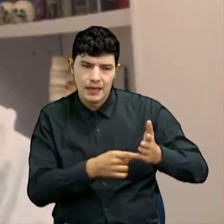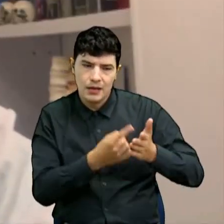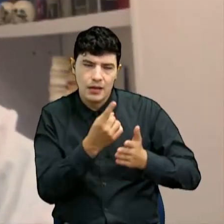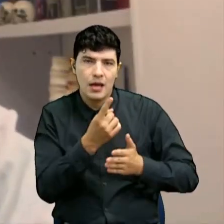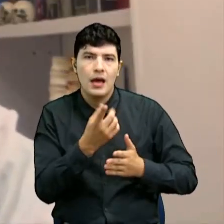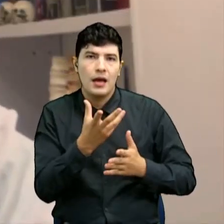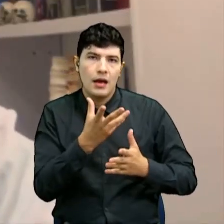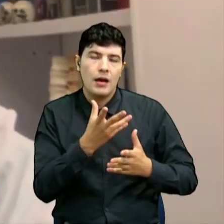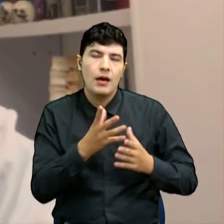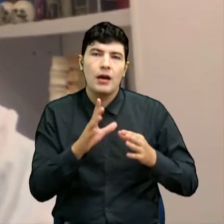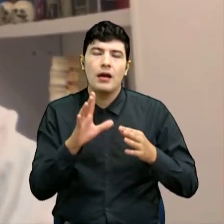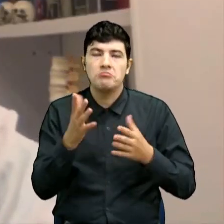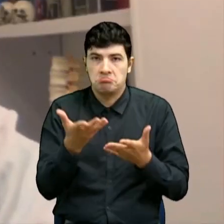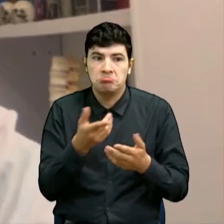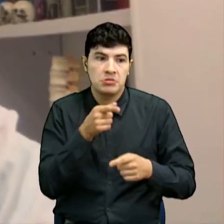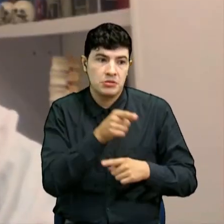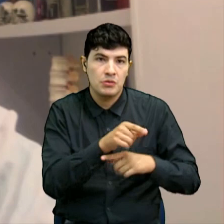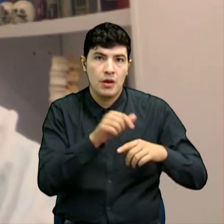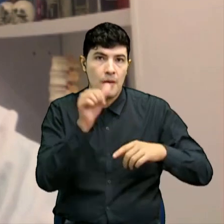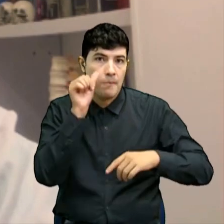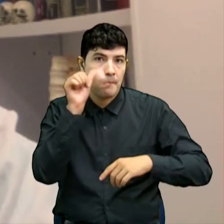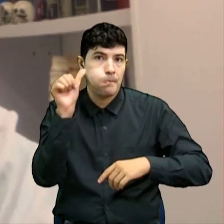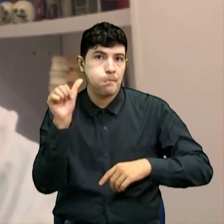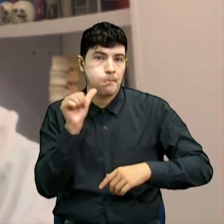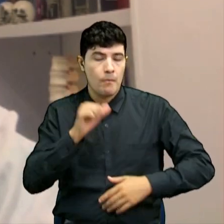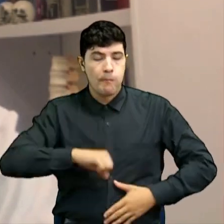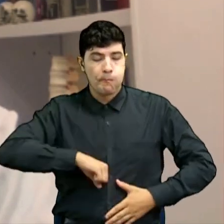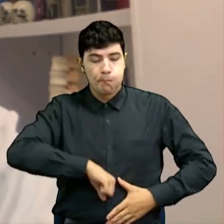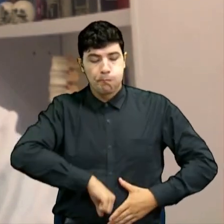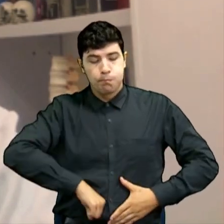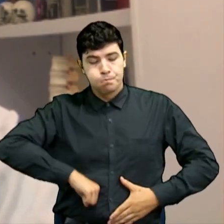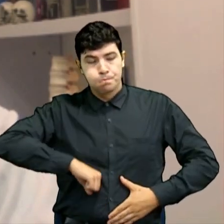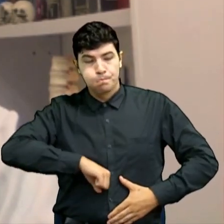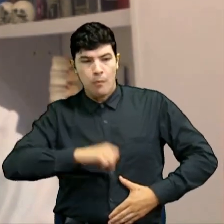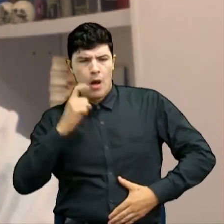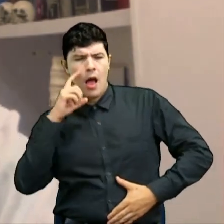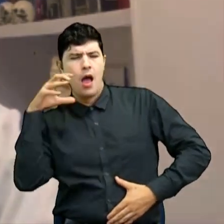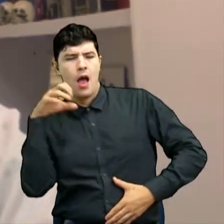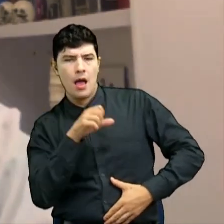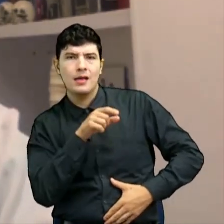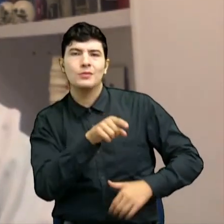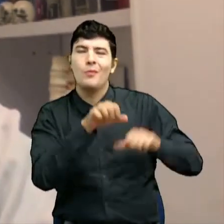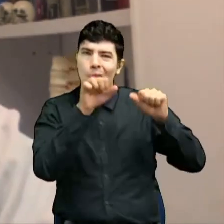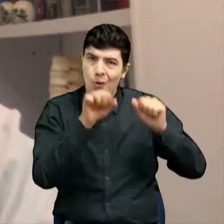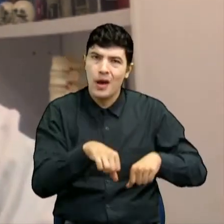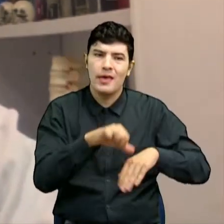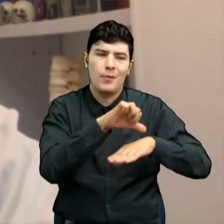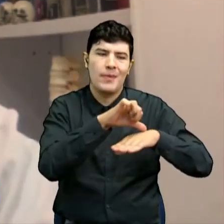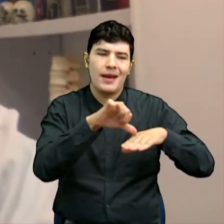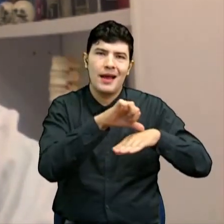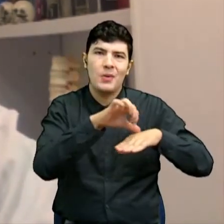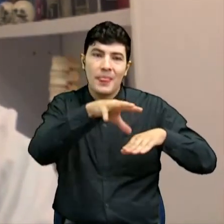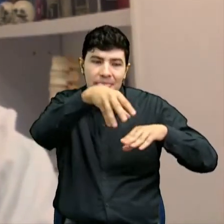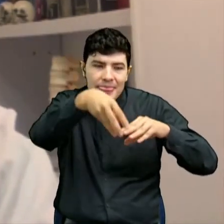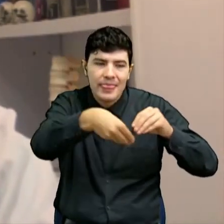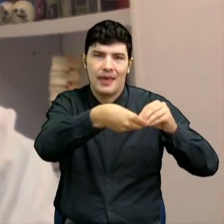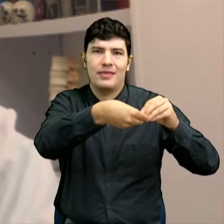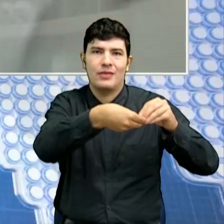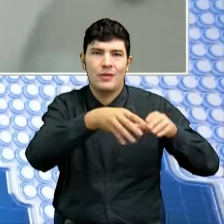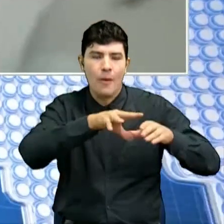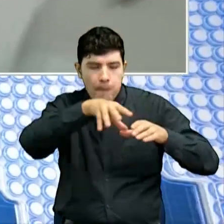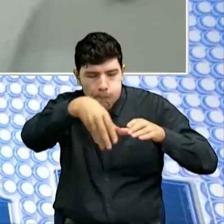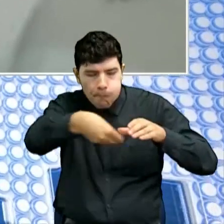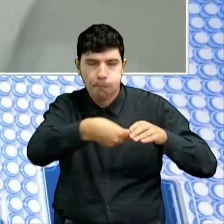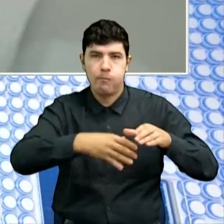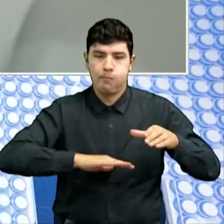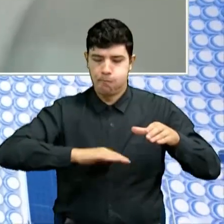útero. Ya tenemos una casuística importante donde hacemos cirugía dentro del útero a través de fetoscopio. Porque el problema no es solamente el riesgo de la muerte por